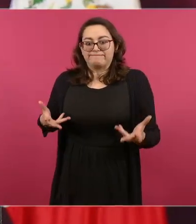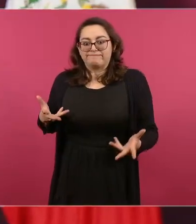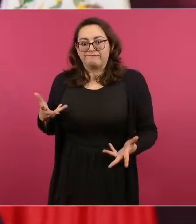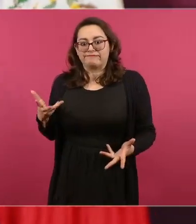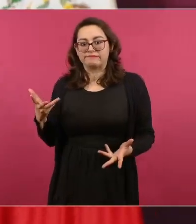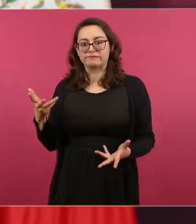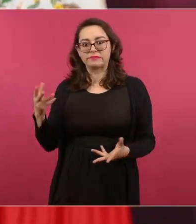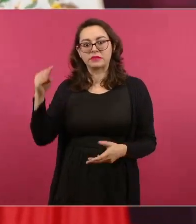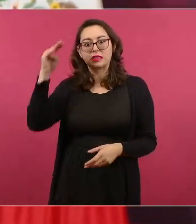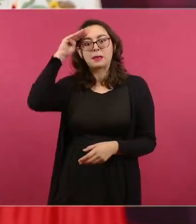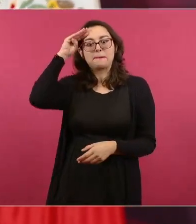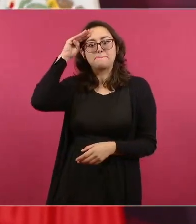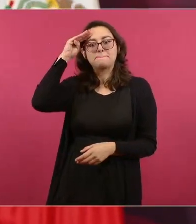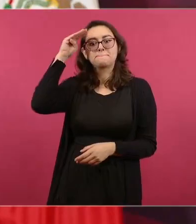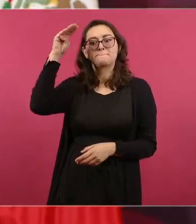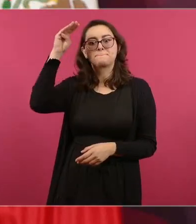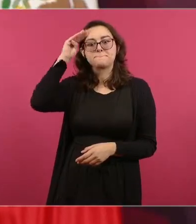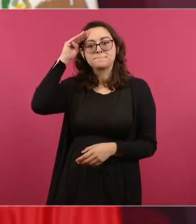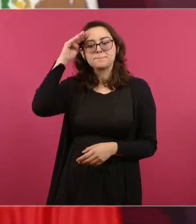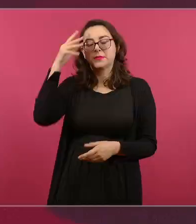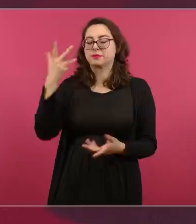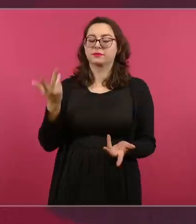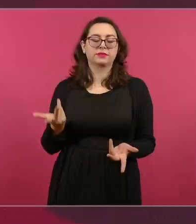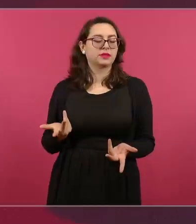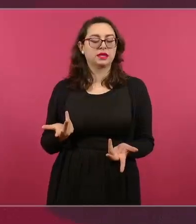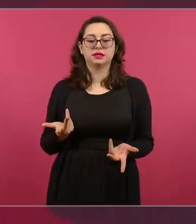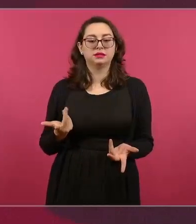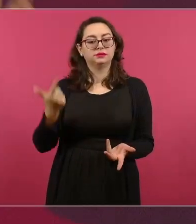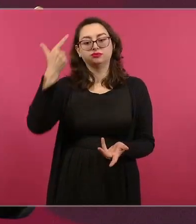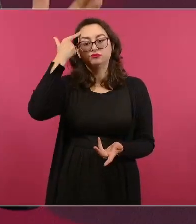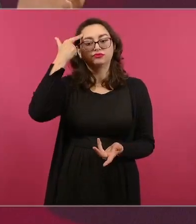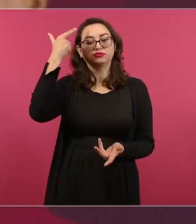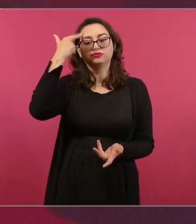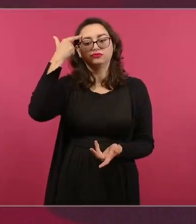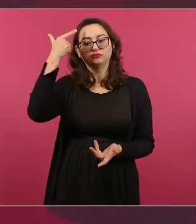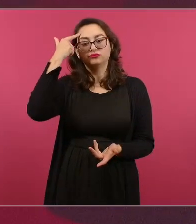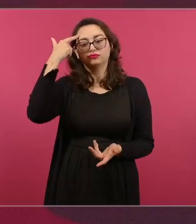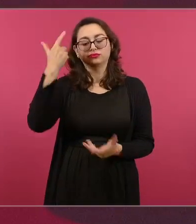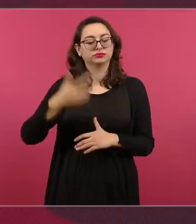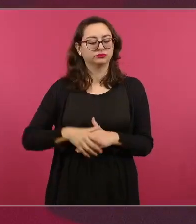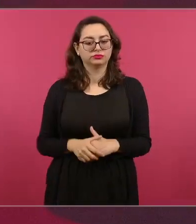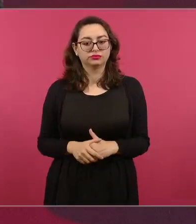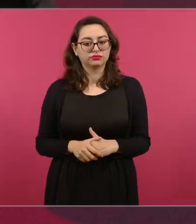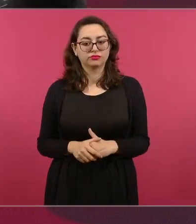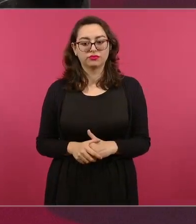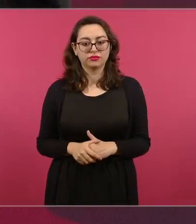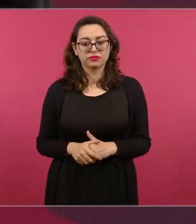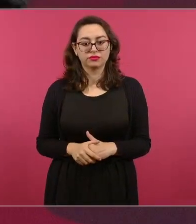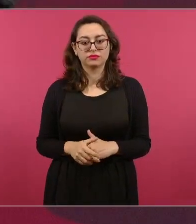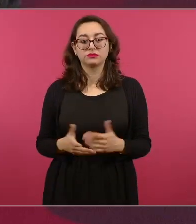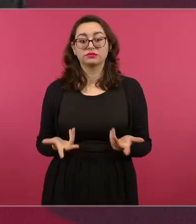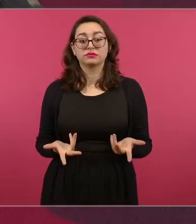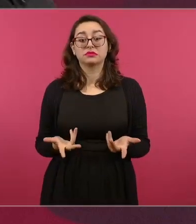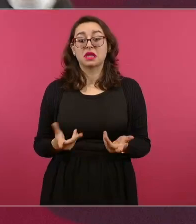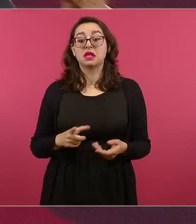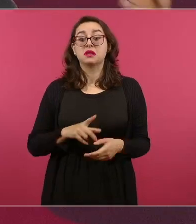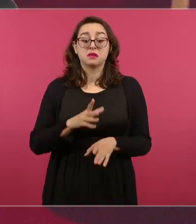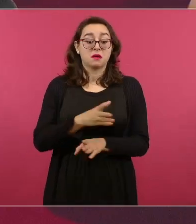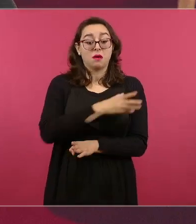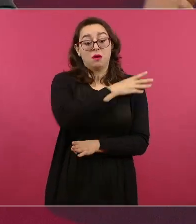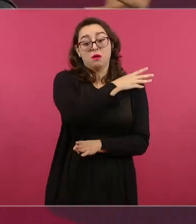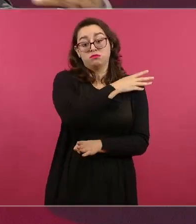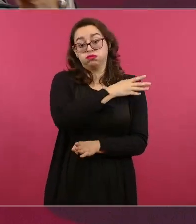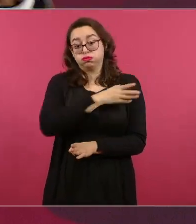con la idea, porque además se fueron creando todas estas organizaciones de la